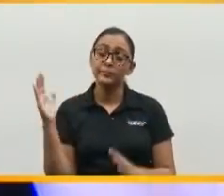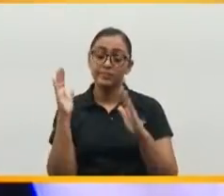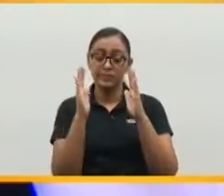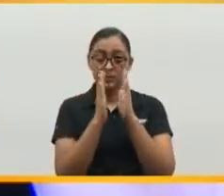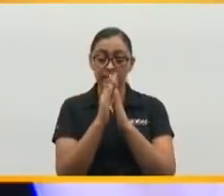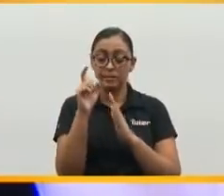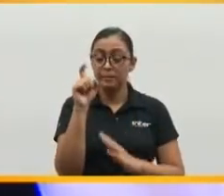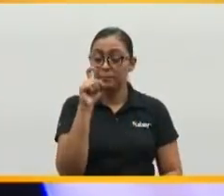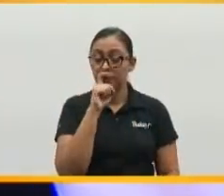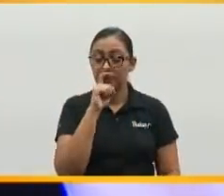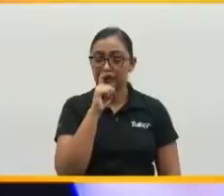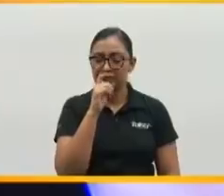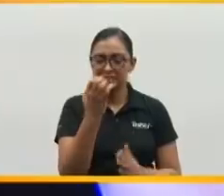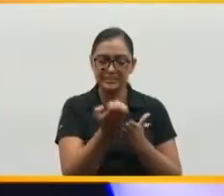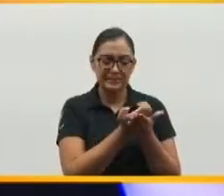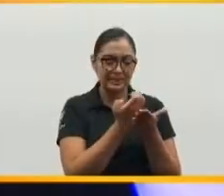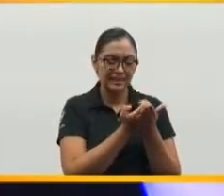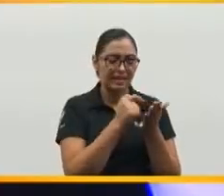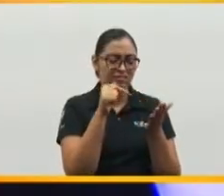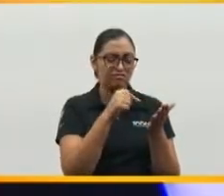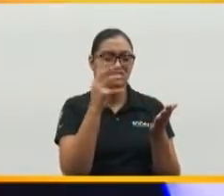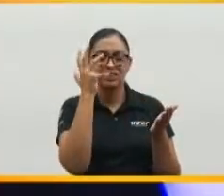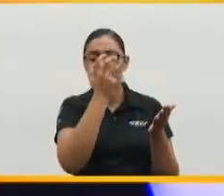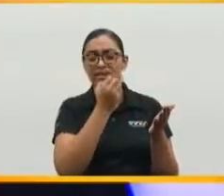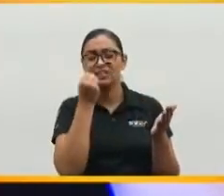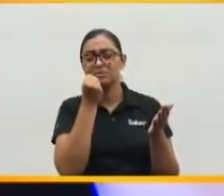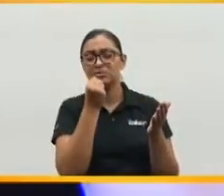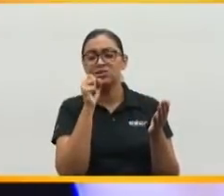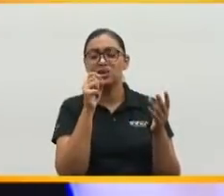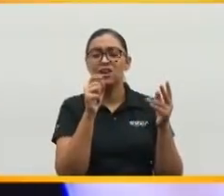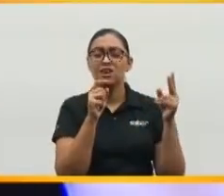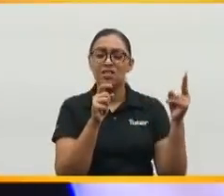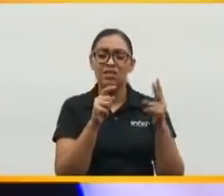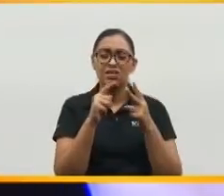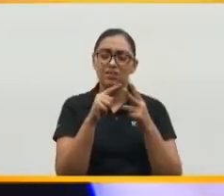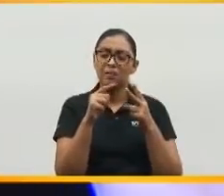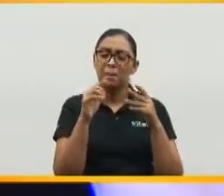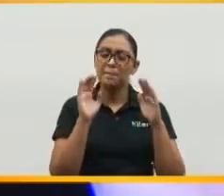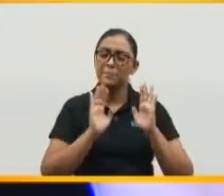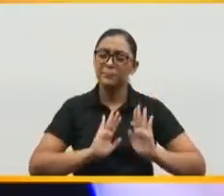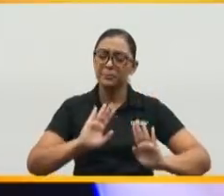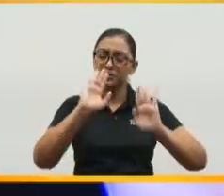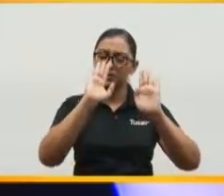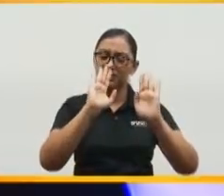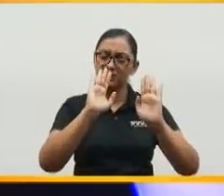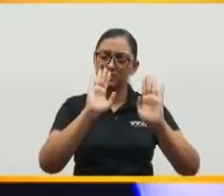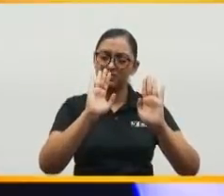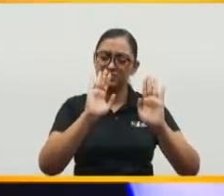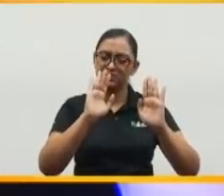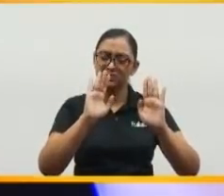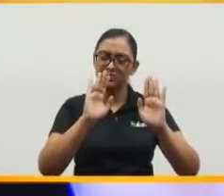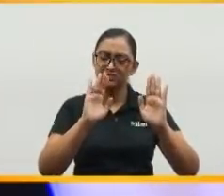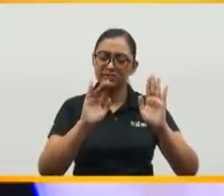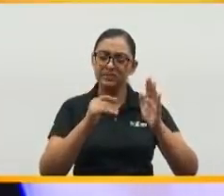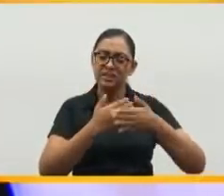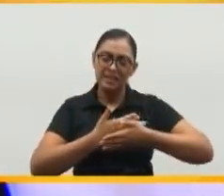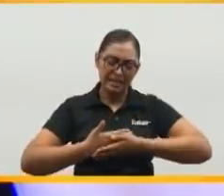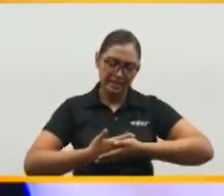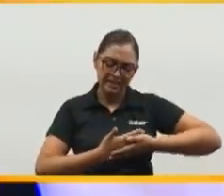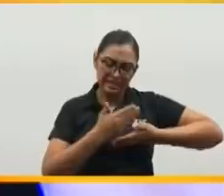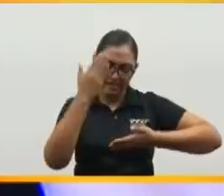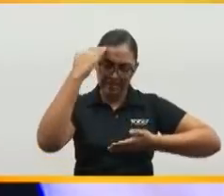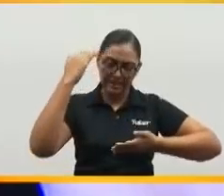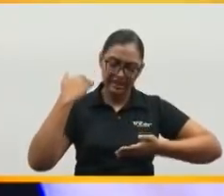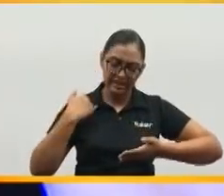Evangelio tan hermoso y dos milagros que se dieron en una sola narrativa, la hija de Jairo y la mujer del flujo de